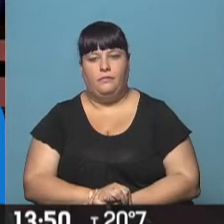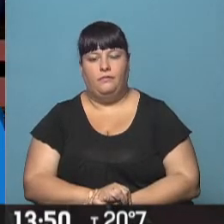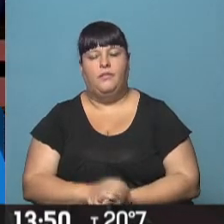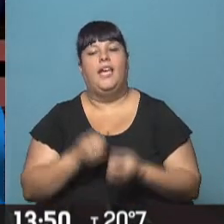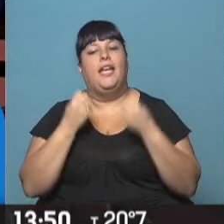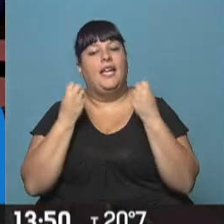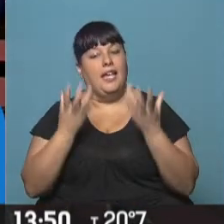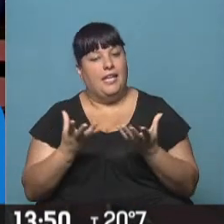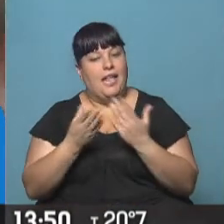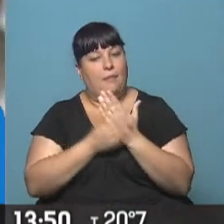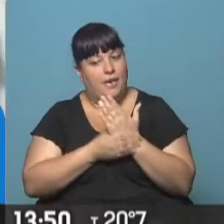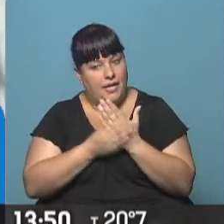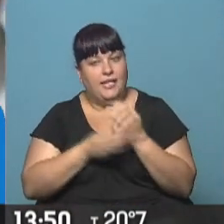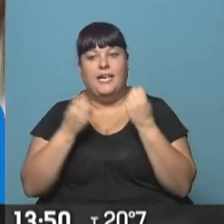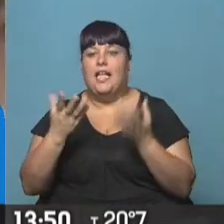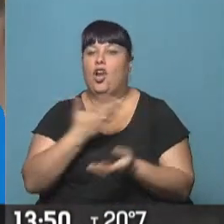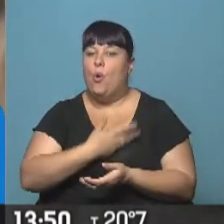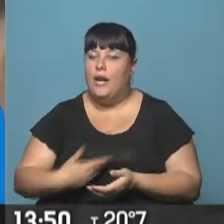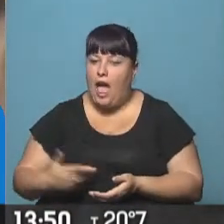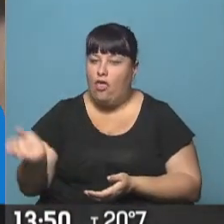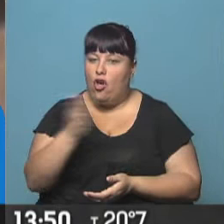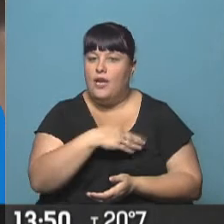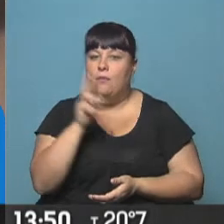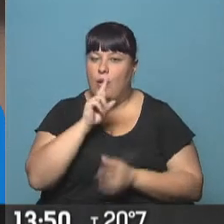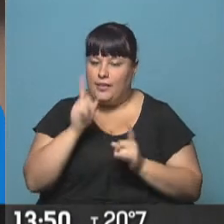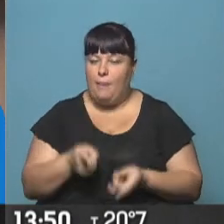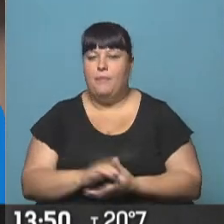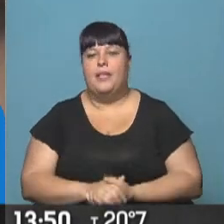¿Qué tal, ministros? ¿Qué tal, gobernadores y gobernadora?